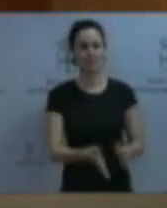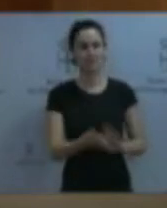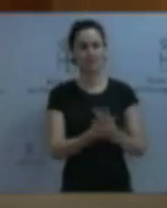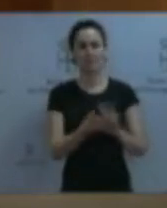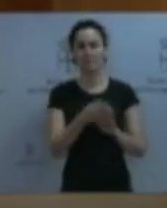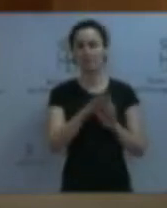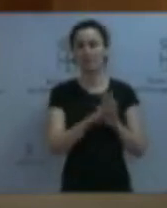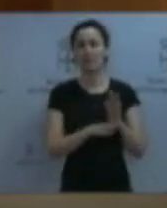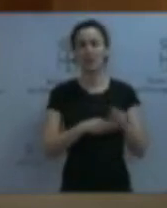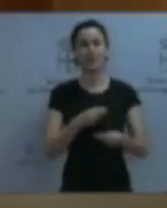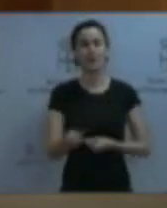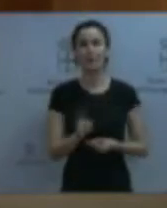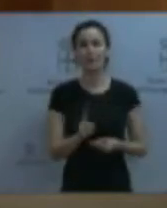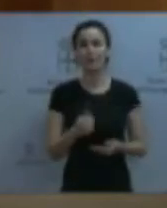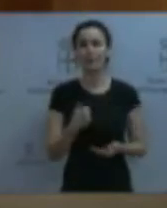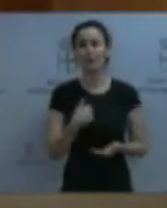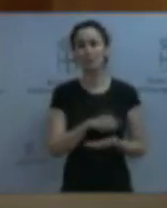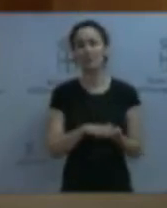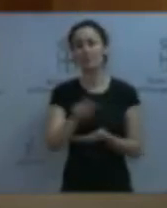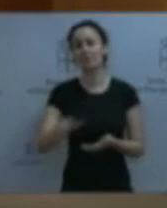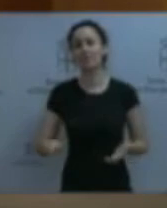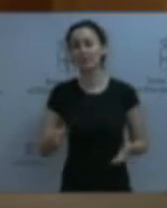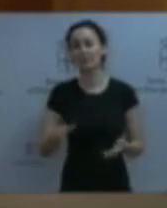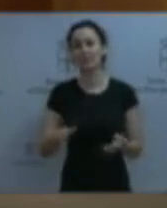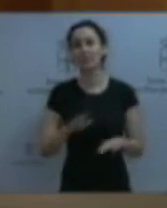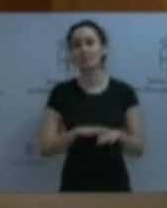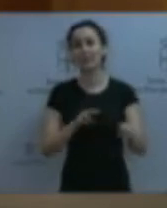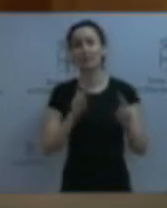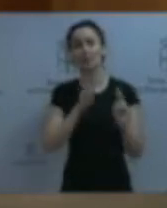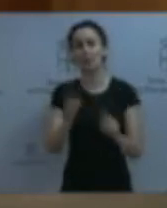y yo le hablo de personas que son invisibles para usted. Muchas gracias.